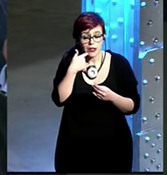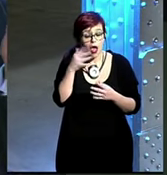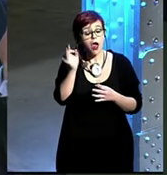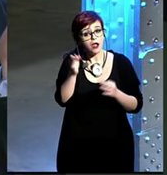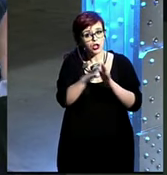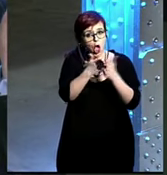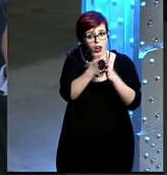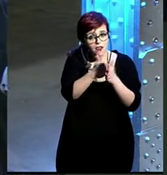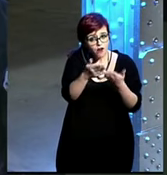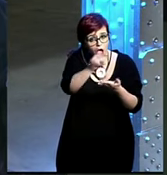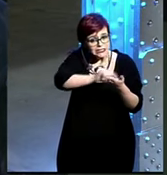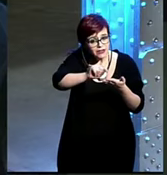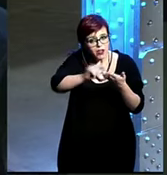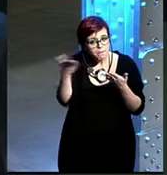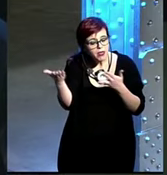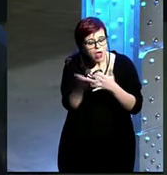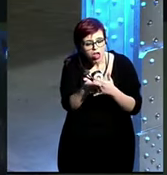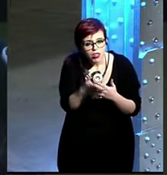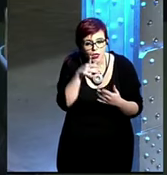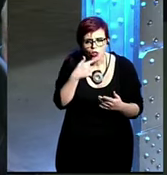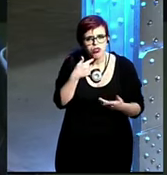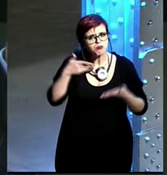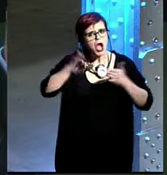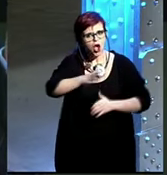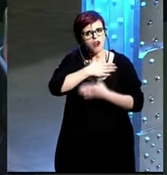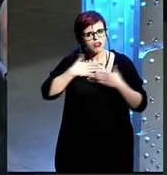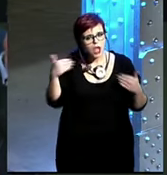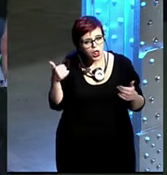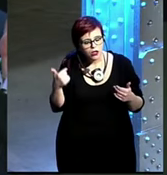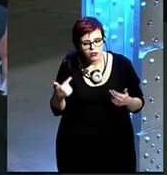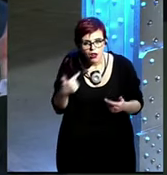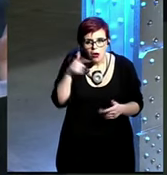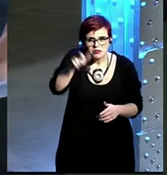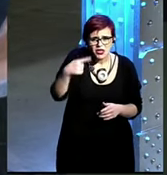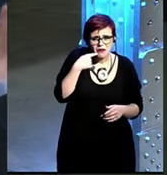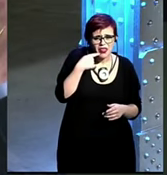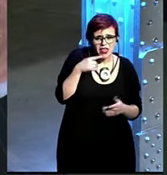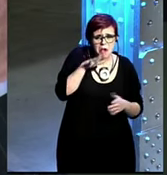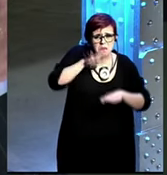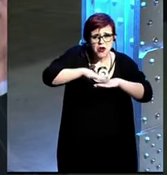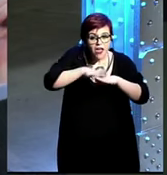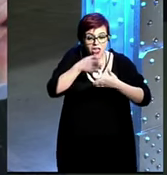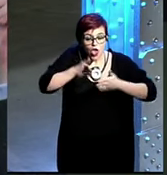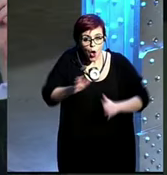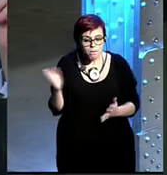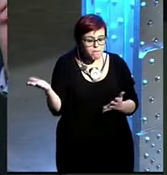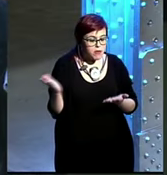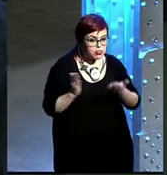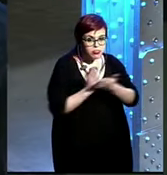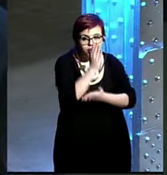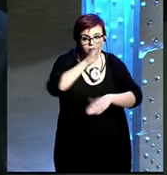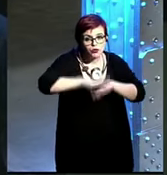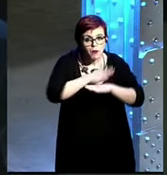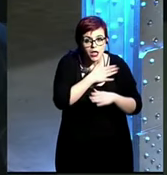decidí que iba a tener hijos. Y la gente me decía, pero ¿cómo vas a decidir tener hijos en mitad de la escritura de un libro que versa sobre todo lo que puede